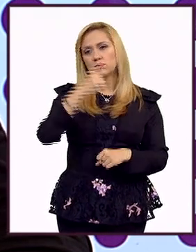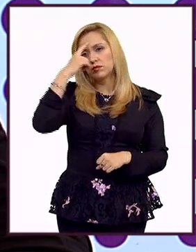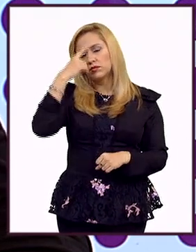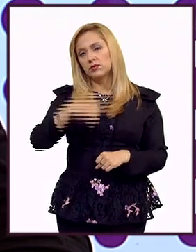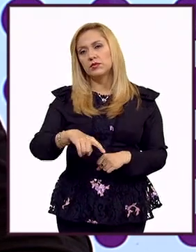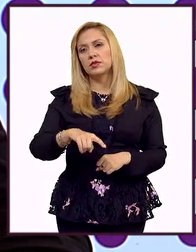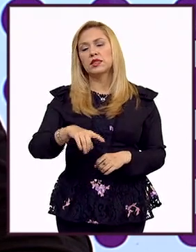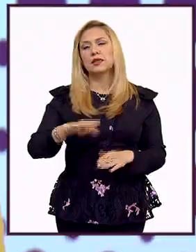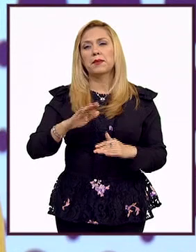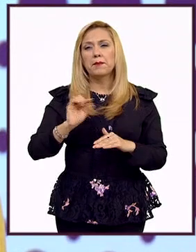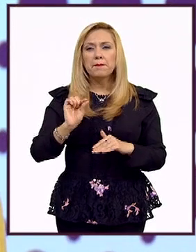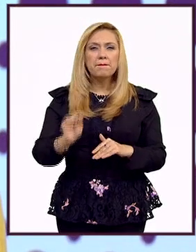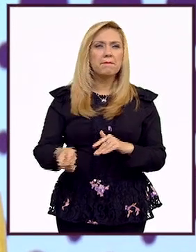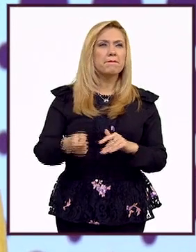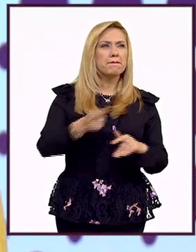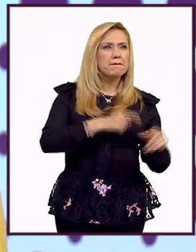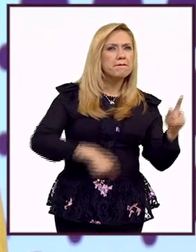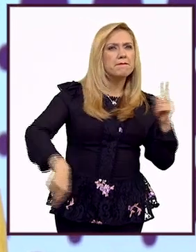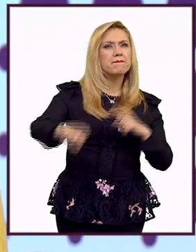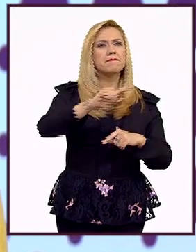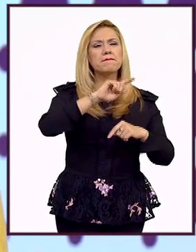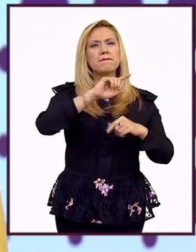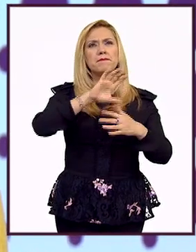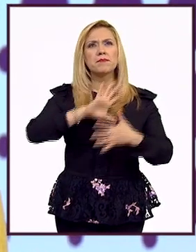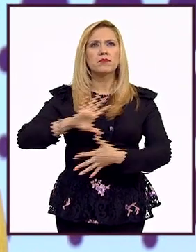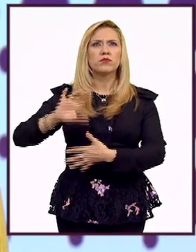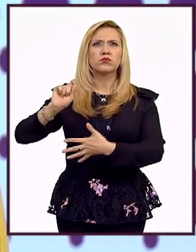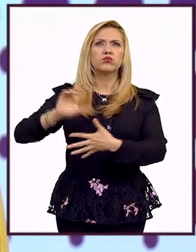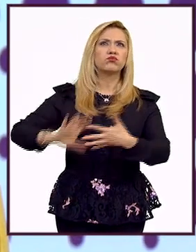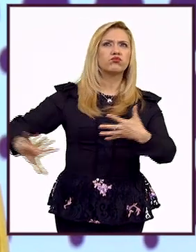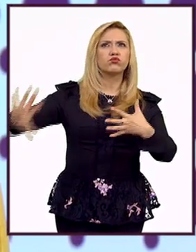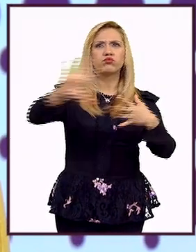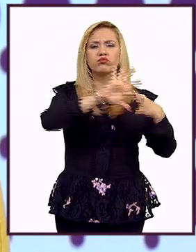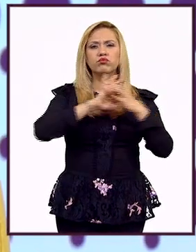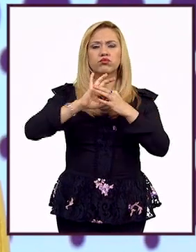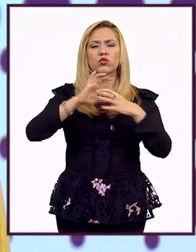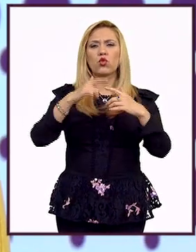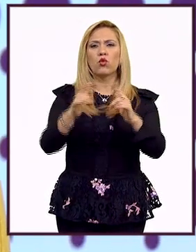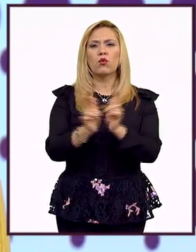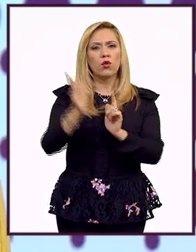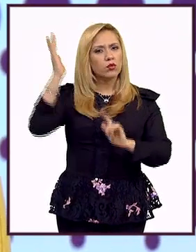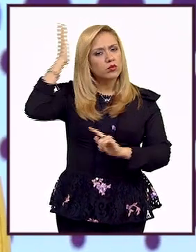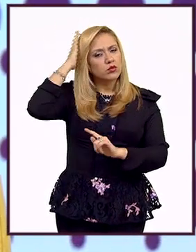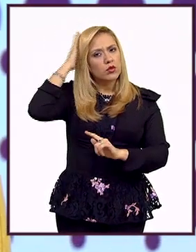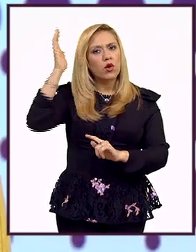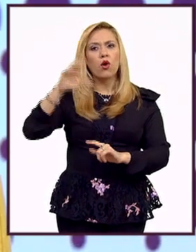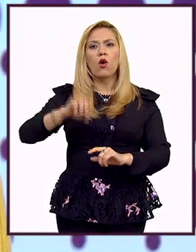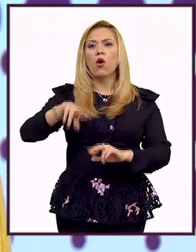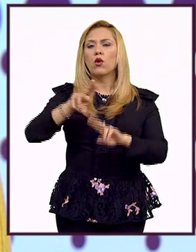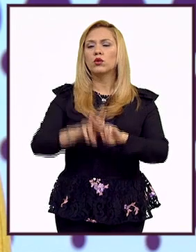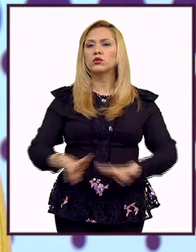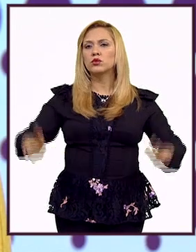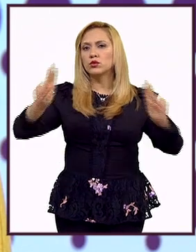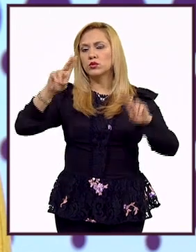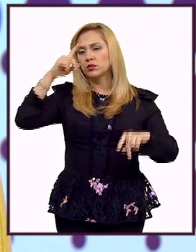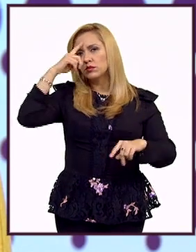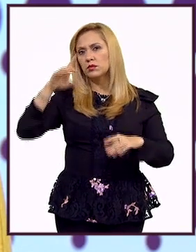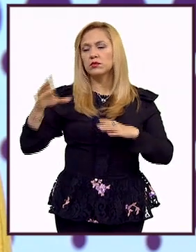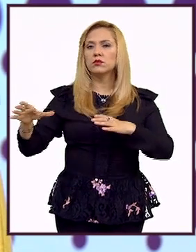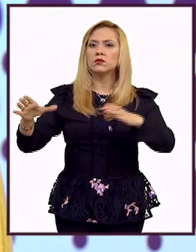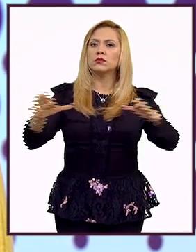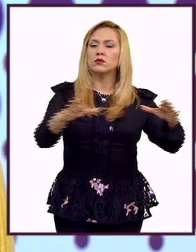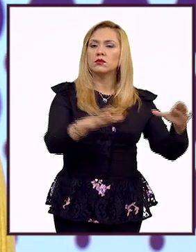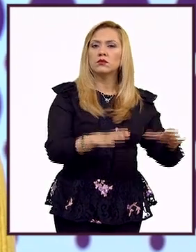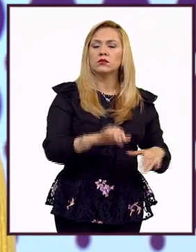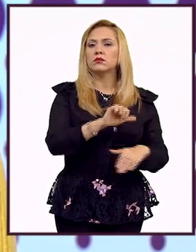incidencia transnacional. Forma parte de la red de líderes interculturales de la Alianza de Naciones Unidas para las Civilizaciones, becaria